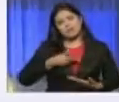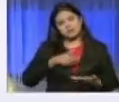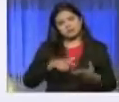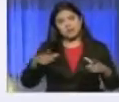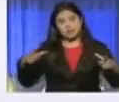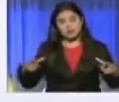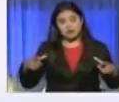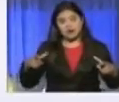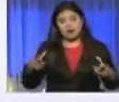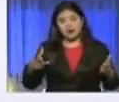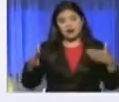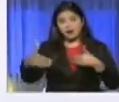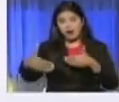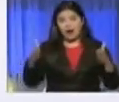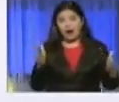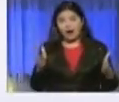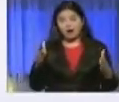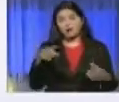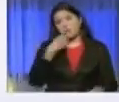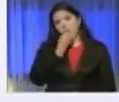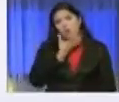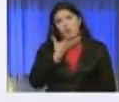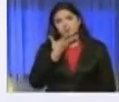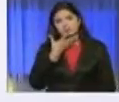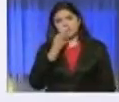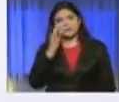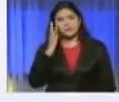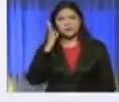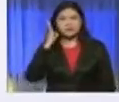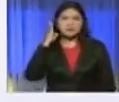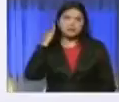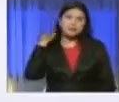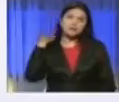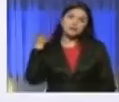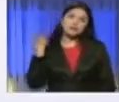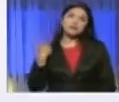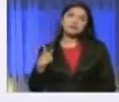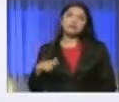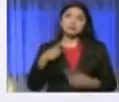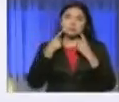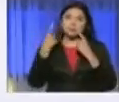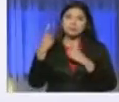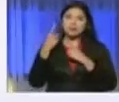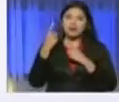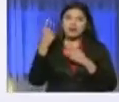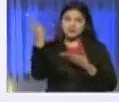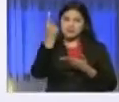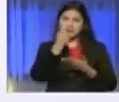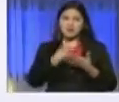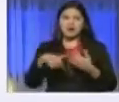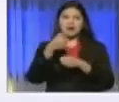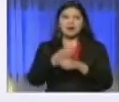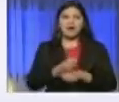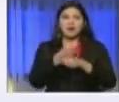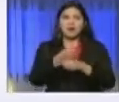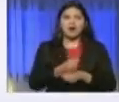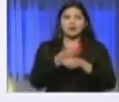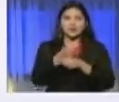caja también muy hermosa. Ahí tenemos un caballo. Vamos a mostrarlo bien a las